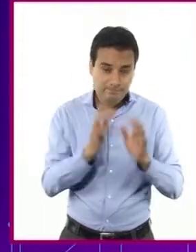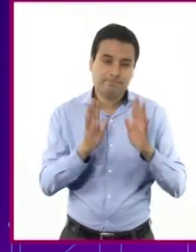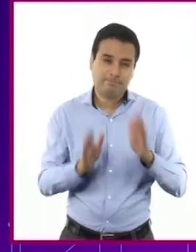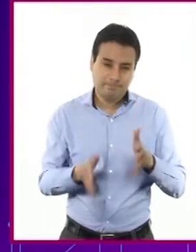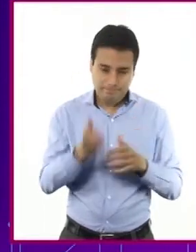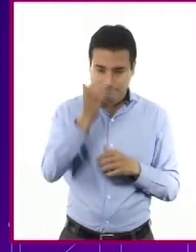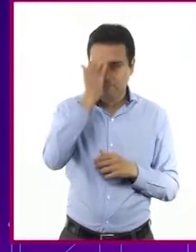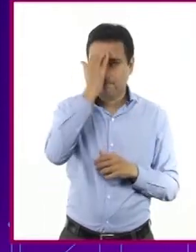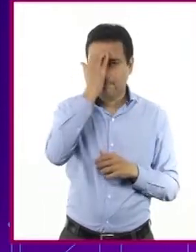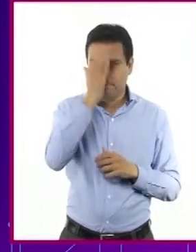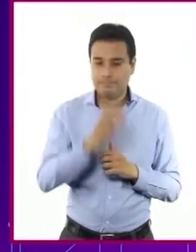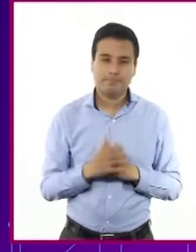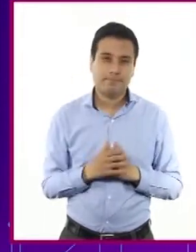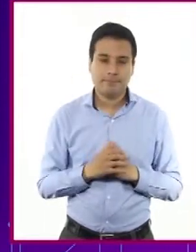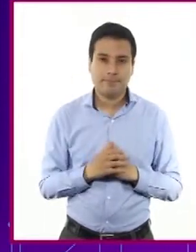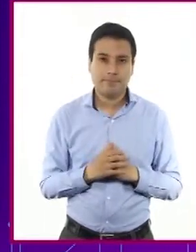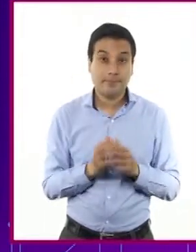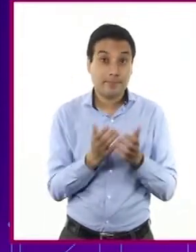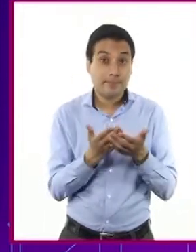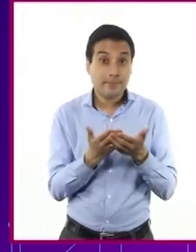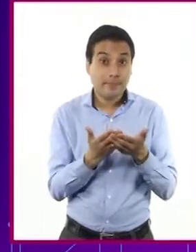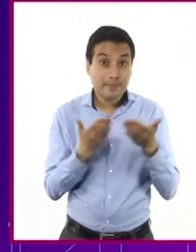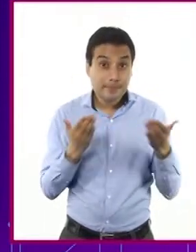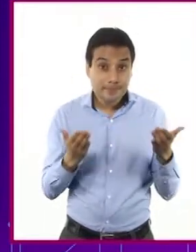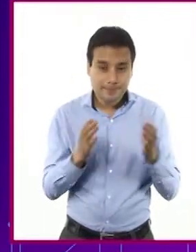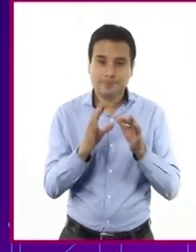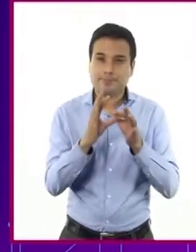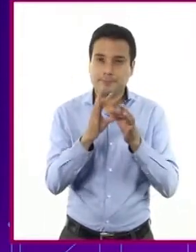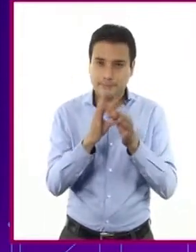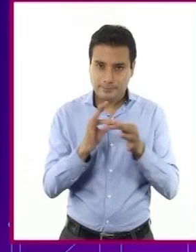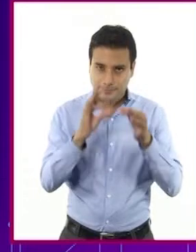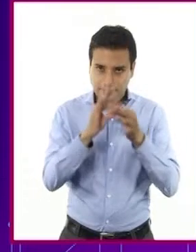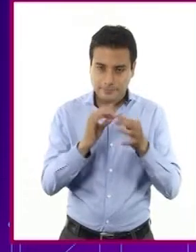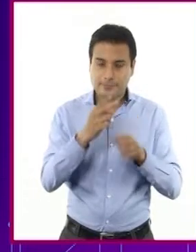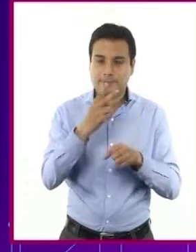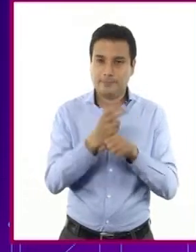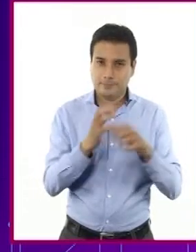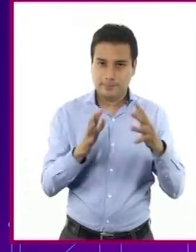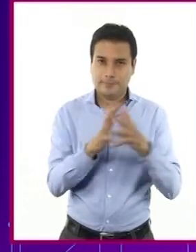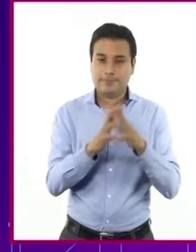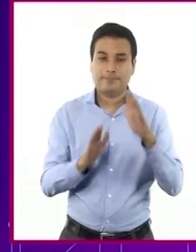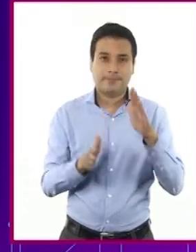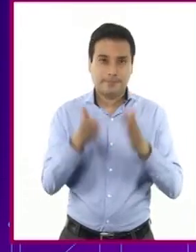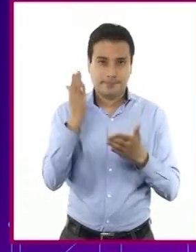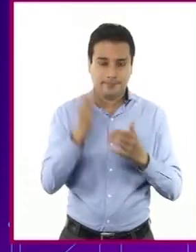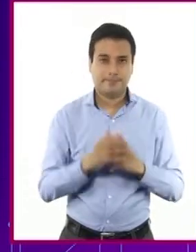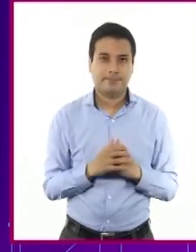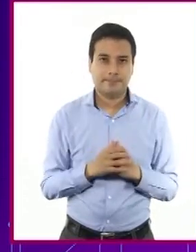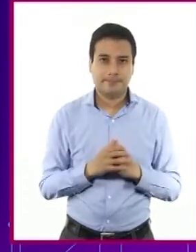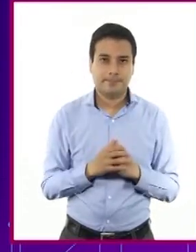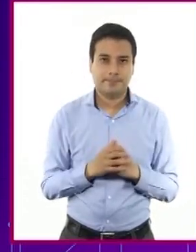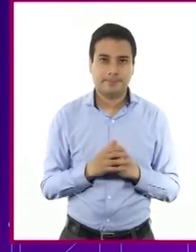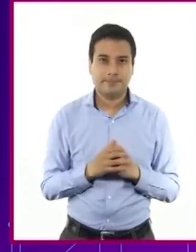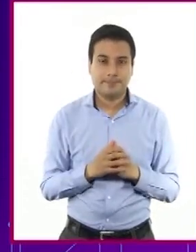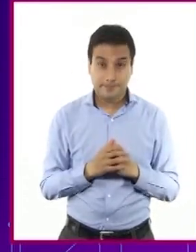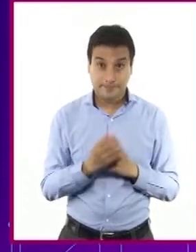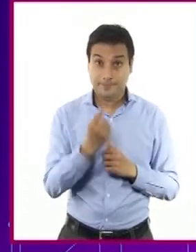pero ahora vamos a entrar en el inicio de la Segunda. Se trata de la crisis